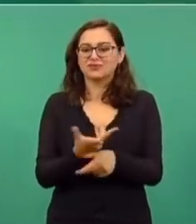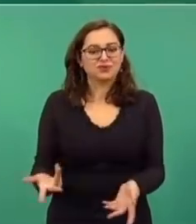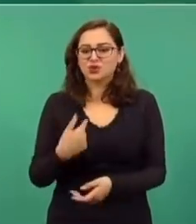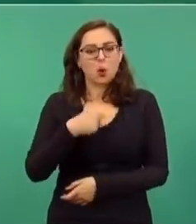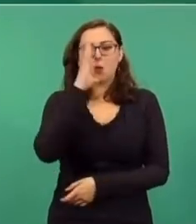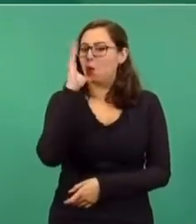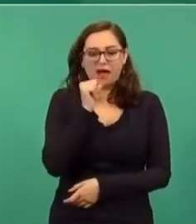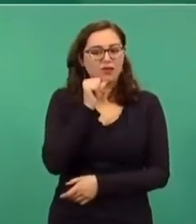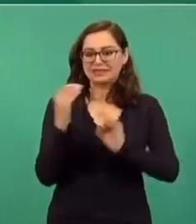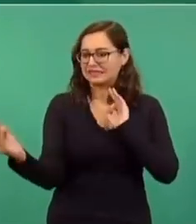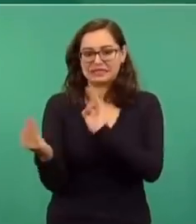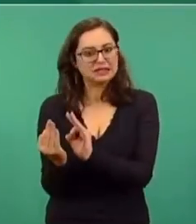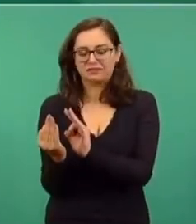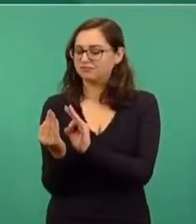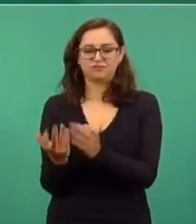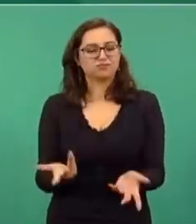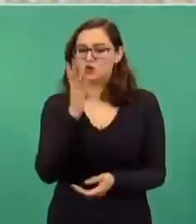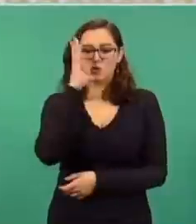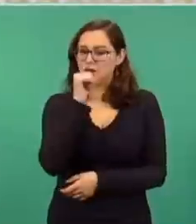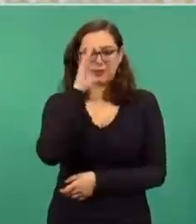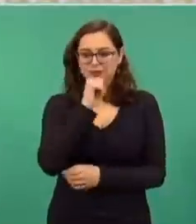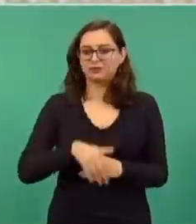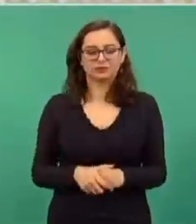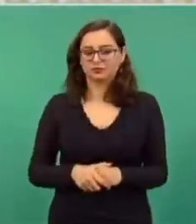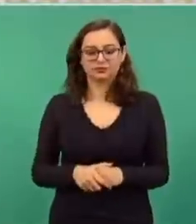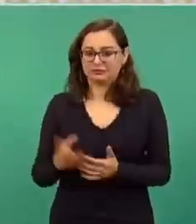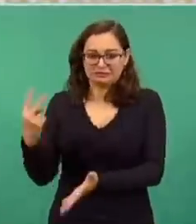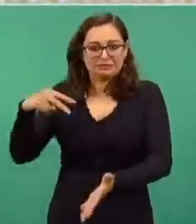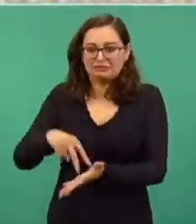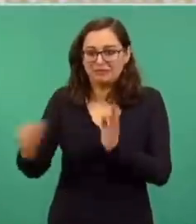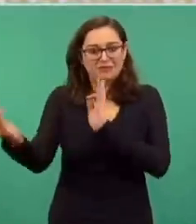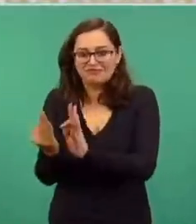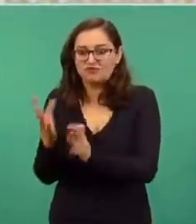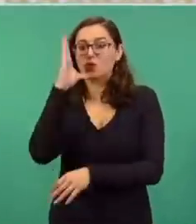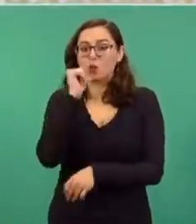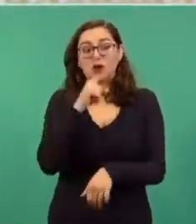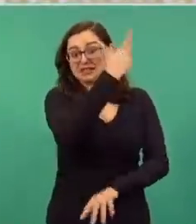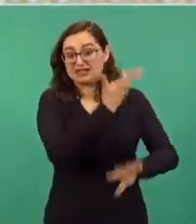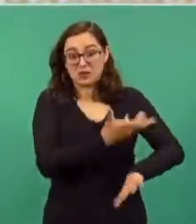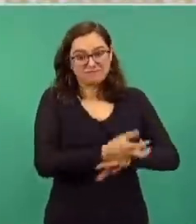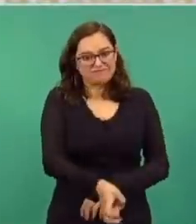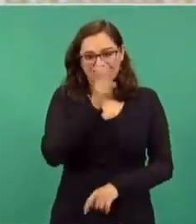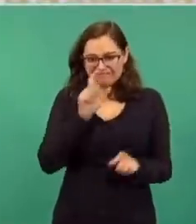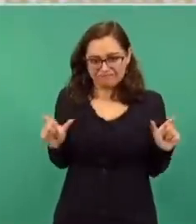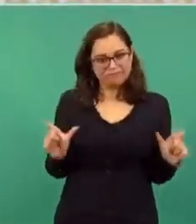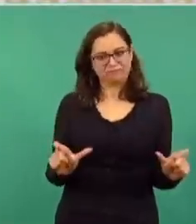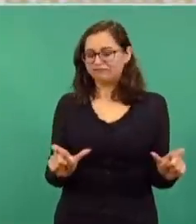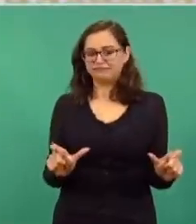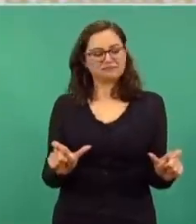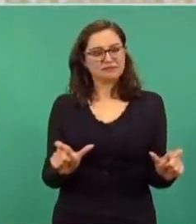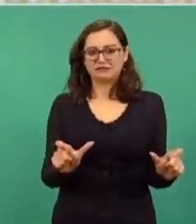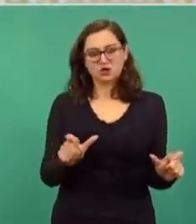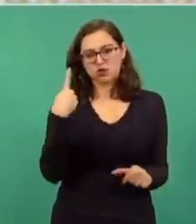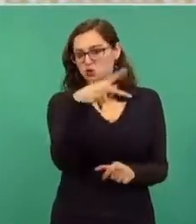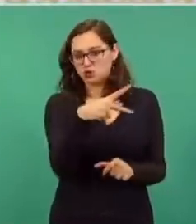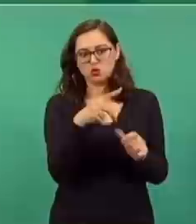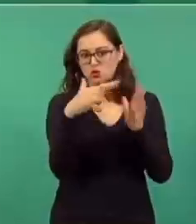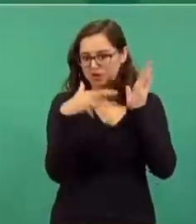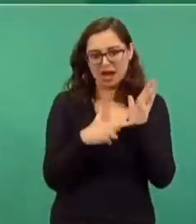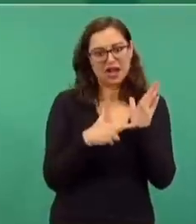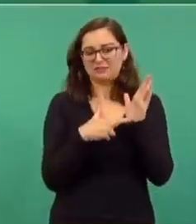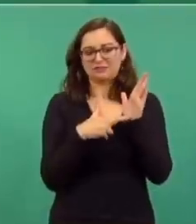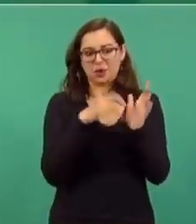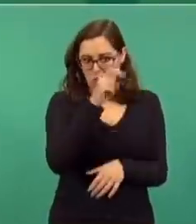tener posibilidad de acercarme, de hacer un acto. Hay medidas de seguridad que me lo impiden en la